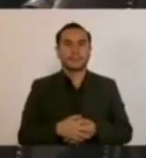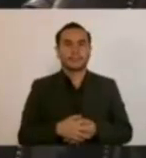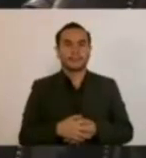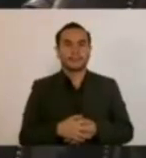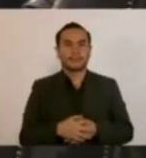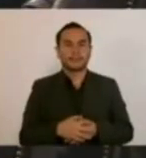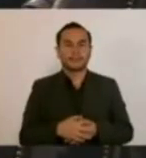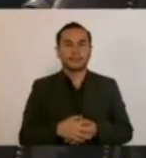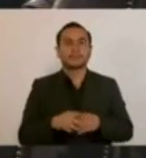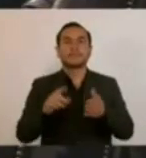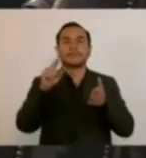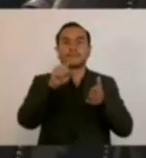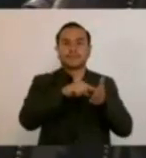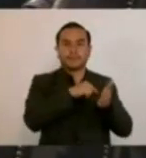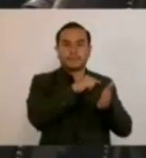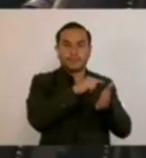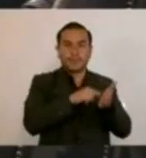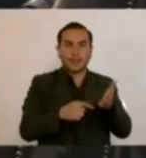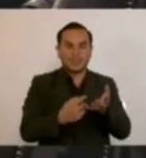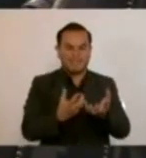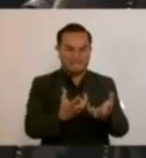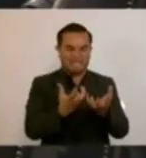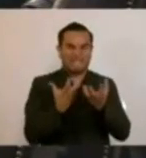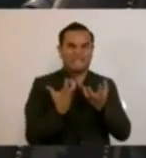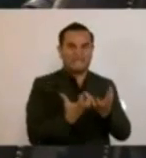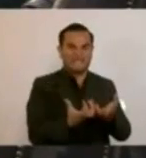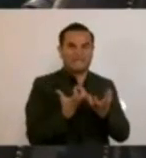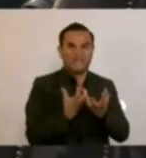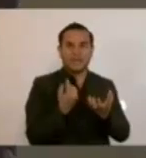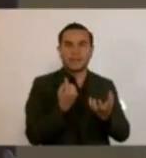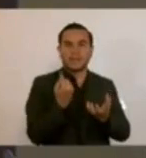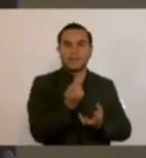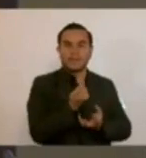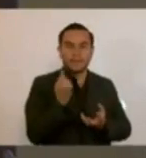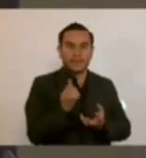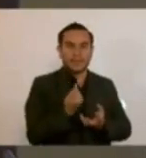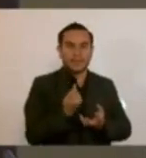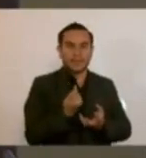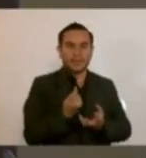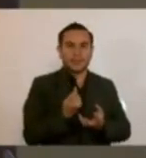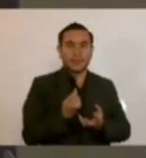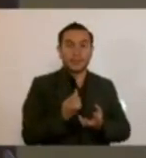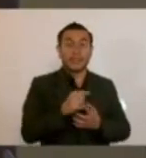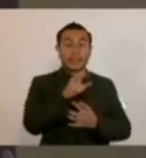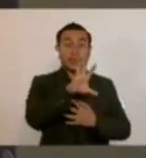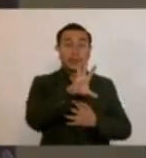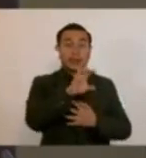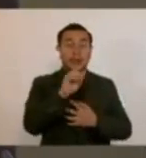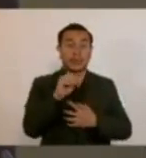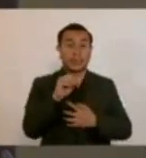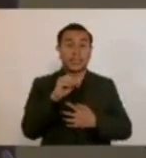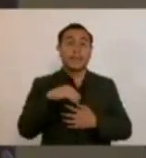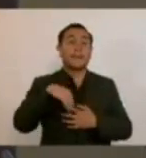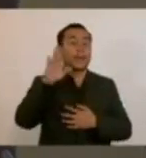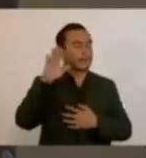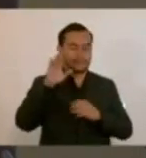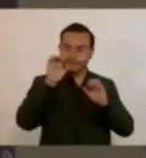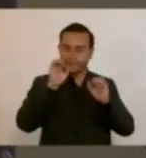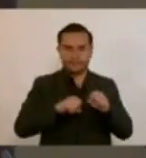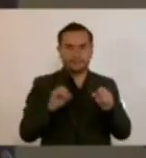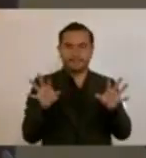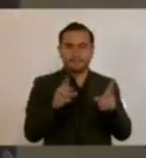vamos a prohibir las aglomeraciones de personas, de mayores de 500 personas. Esto incluye